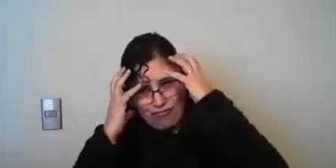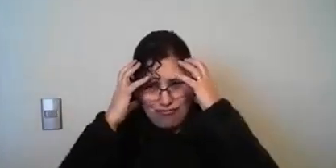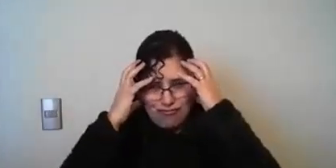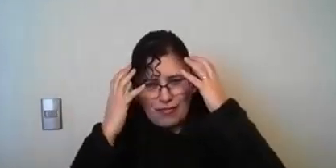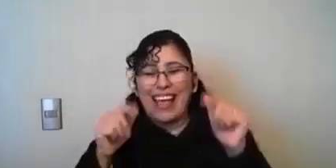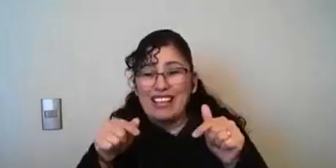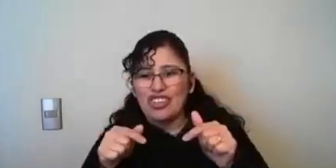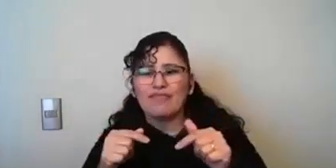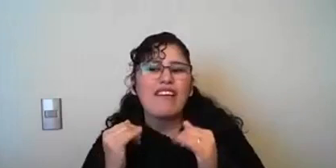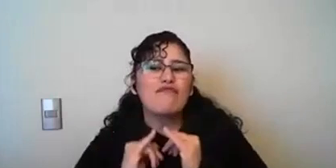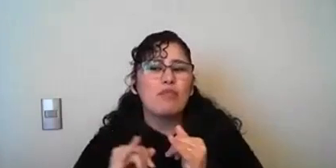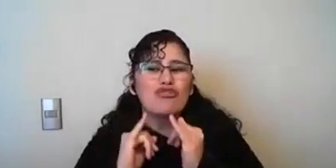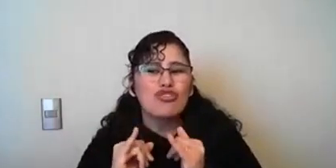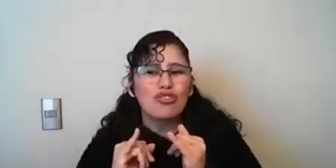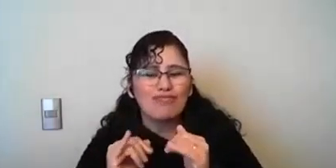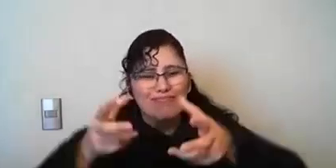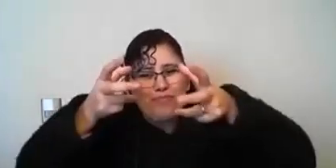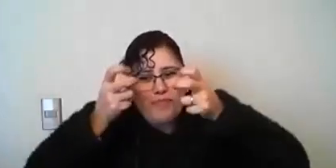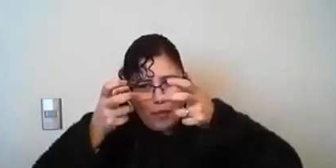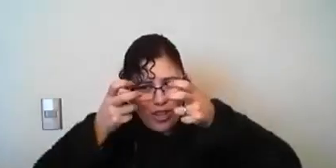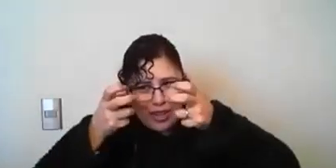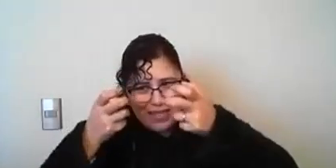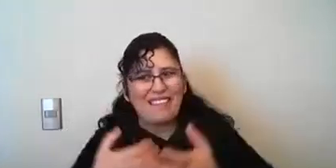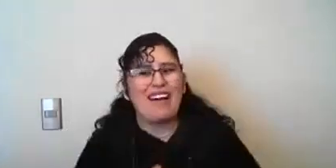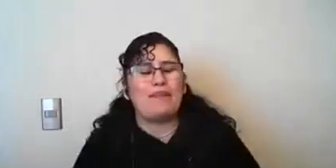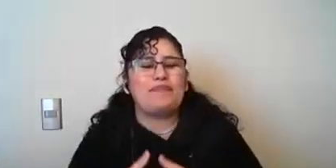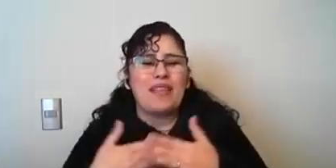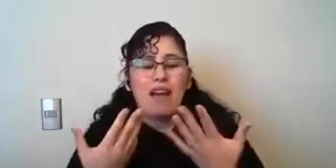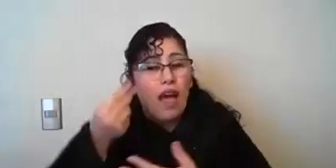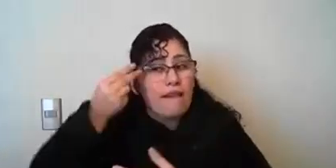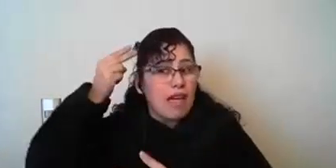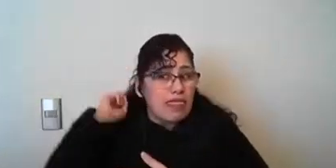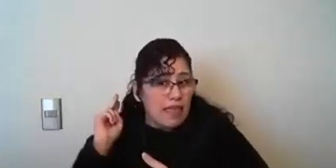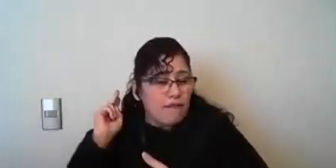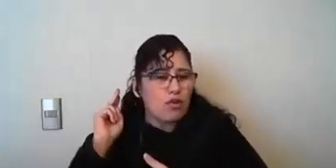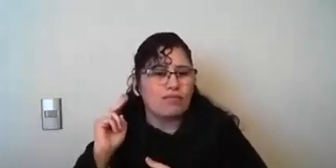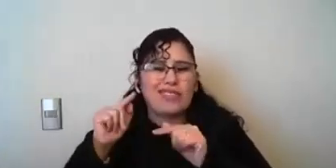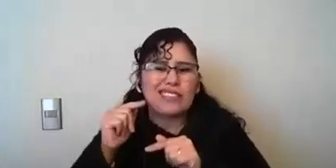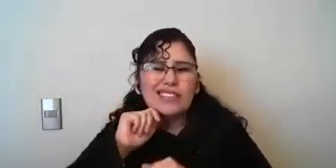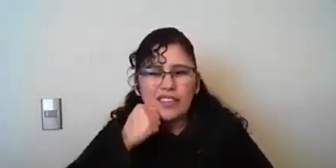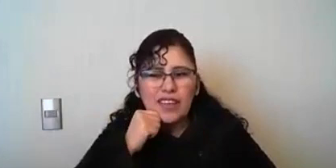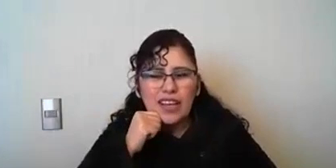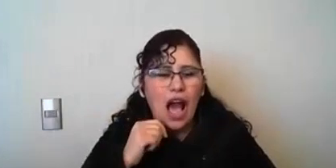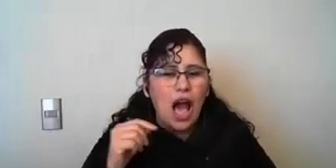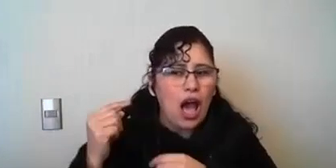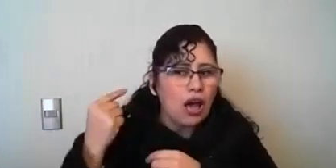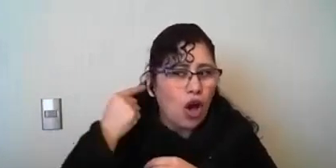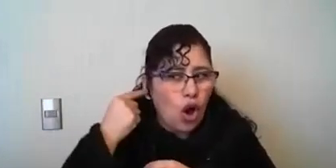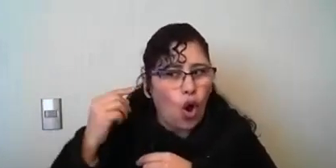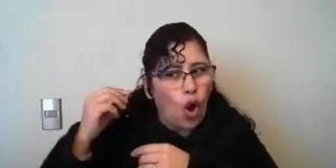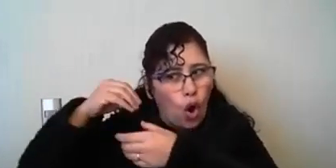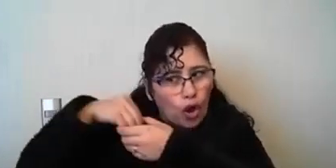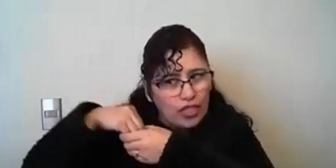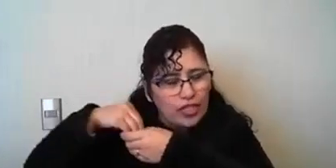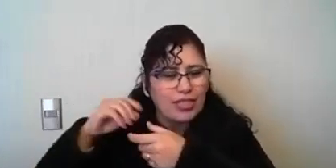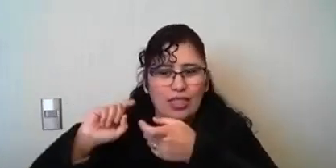propioceptiva. Vestíbulo cerebelo, entonces, dice relación con la comunicación entre el oído interno y el